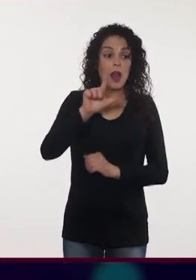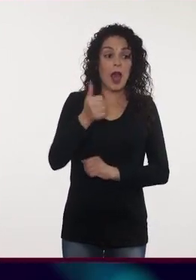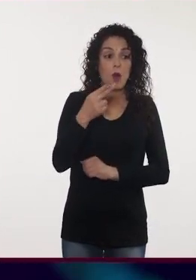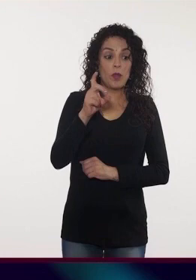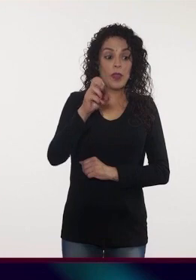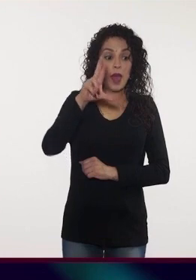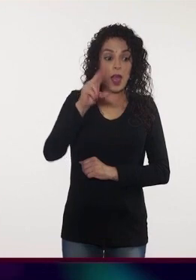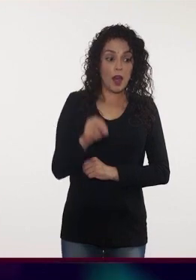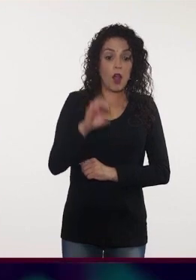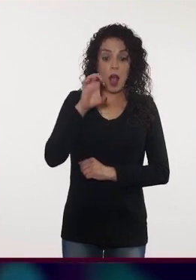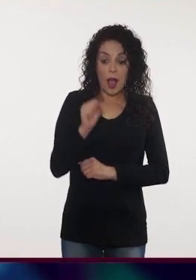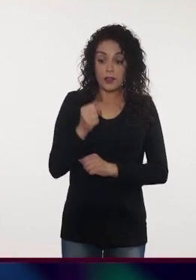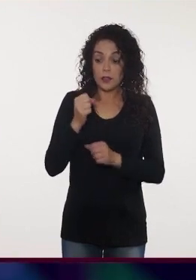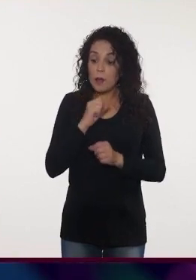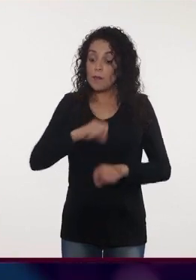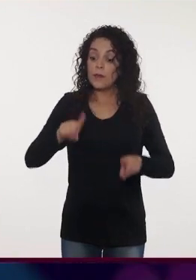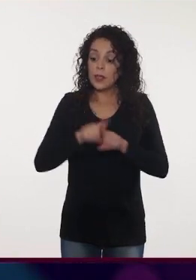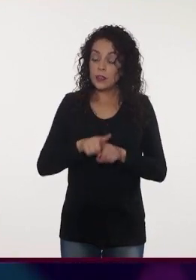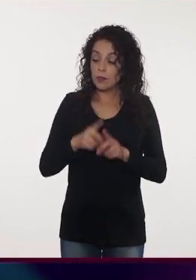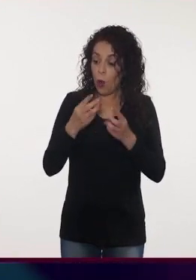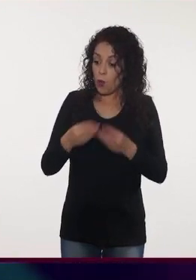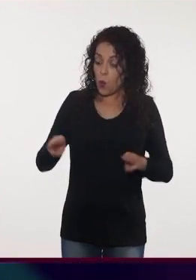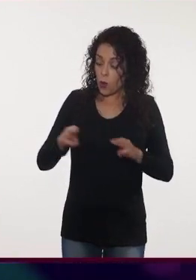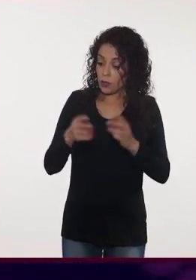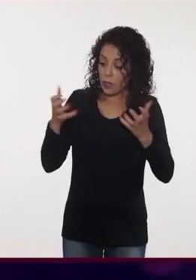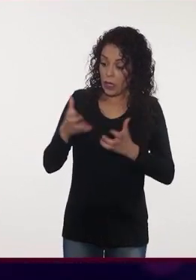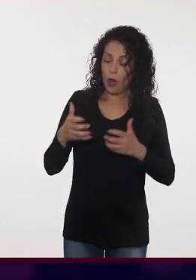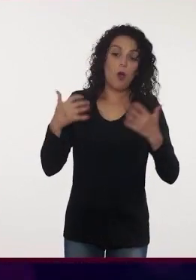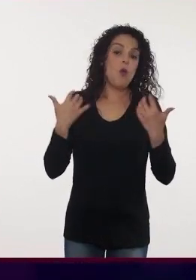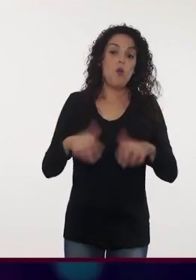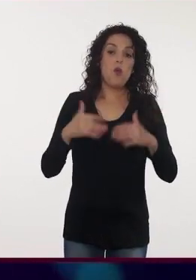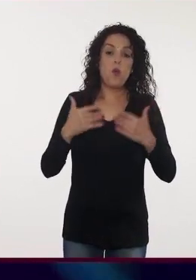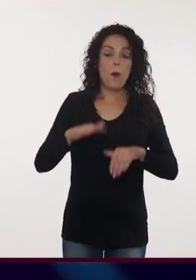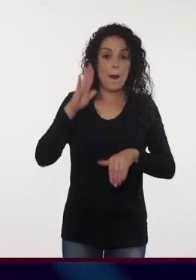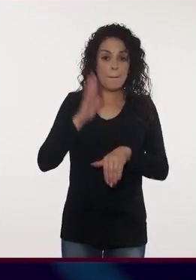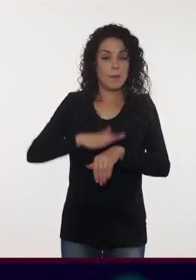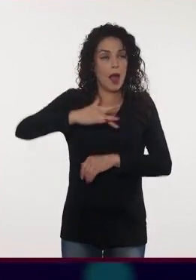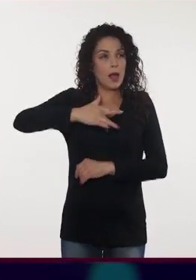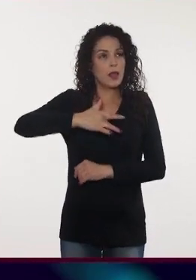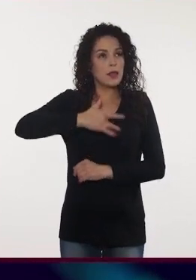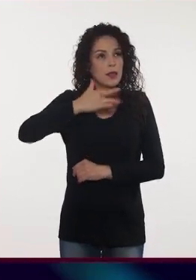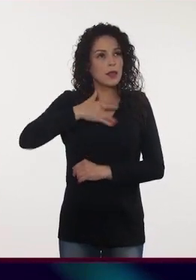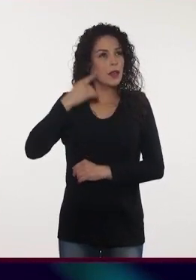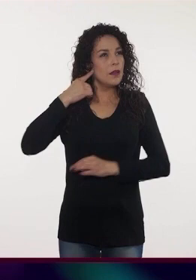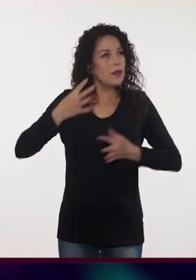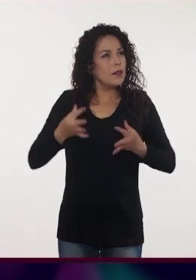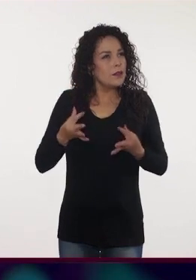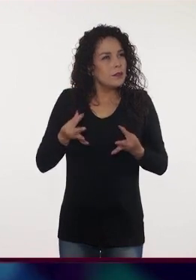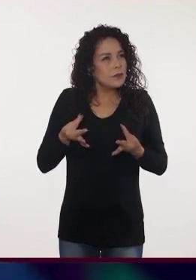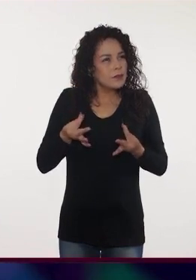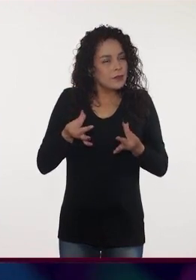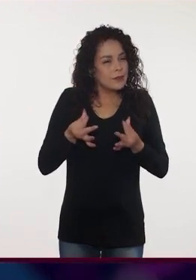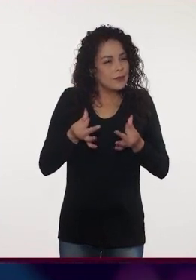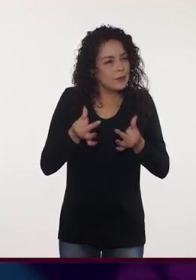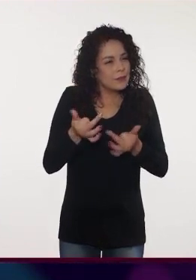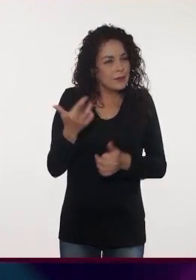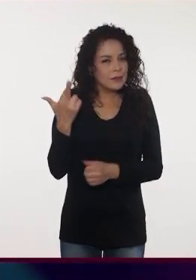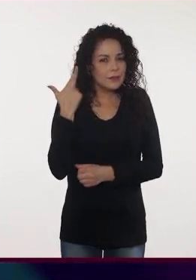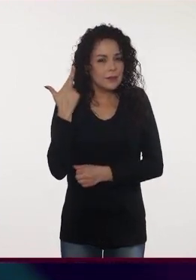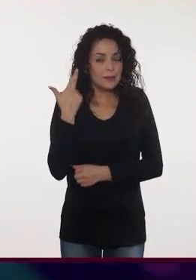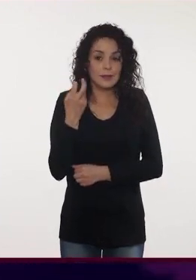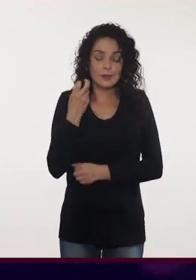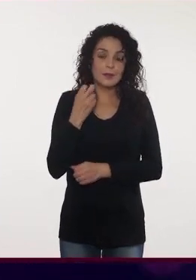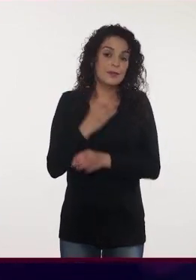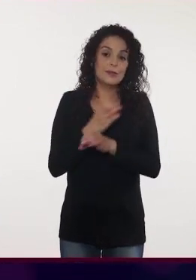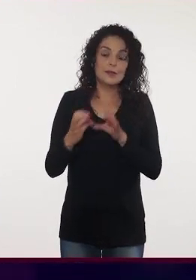músico pues es mucho más, aún más perceptivo en cuestión de las sonoridades y de todos esos tipos